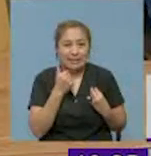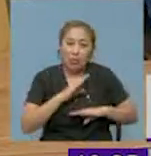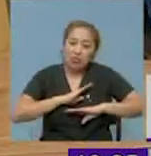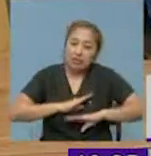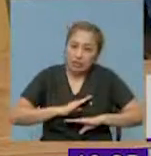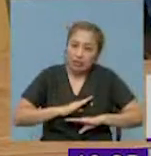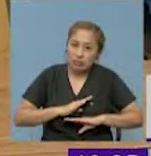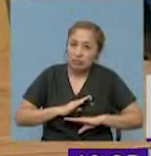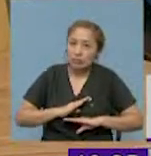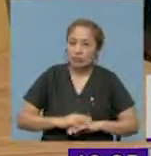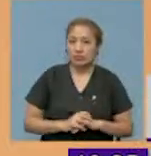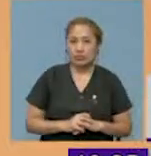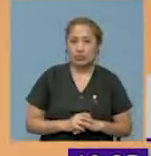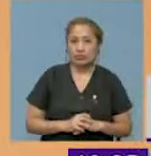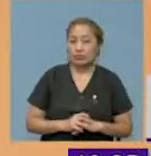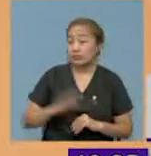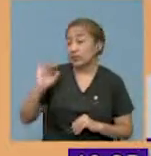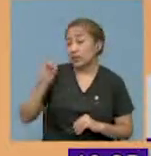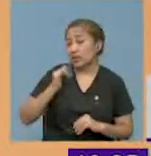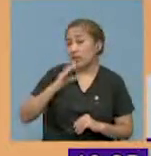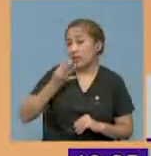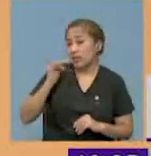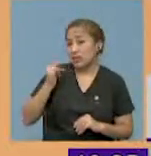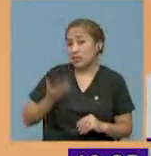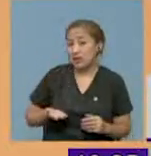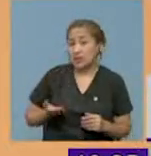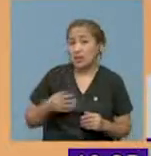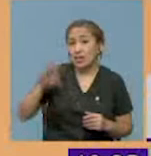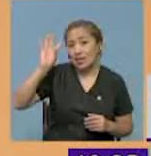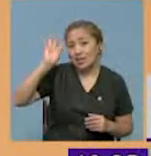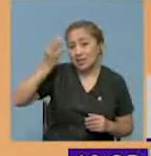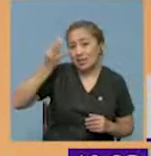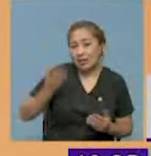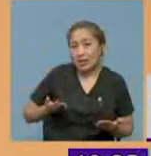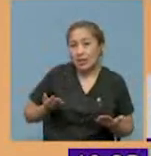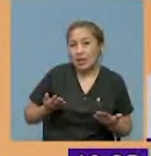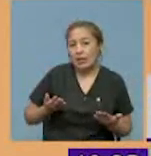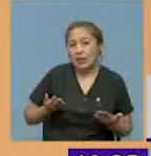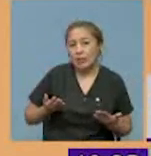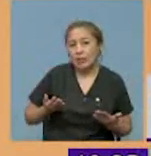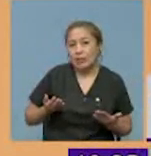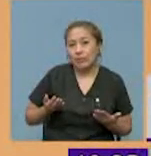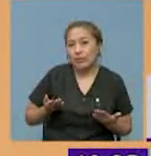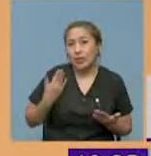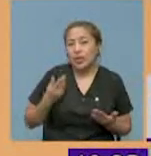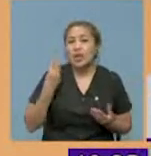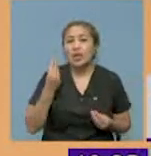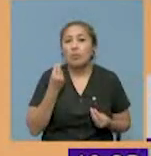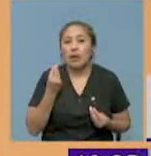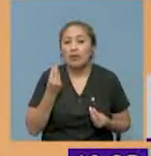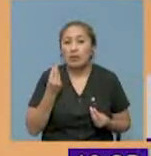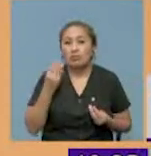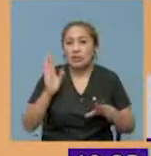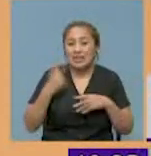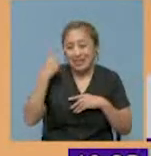tranquilo en su momento sí la verdad que sí porque sabíamos que sabía mejor dicho en lo que lo que agarraba y en el momento que